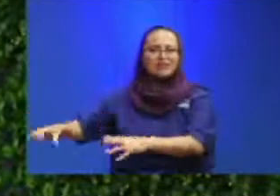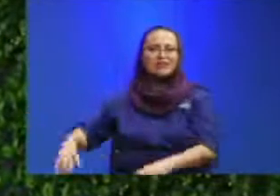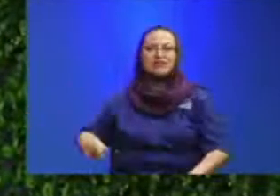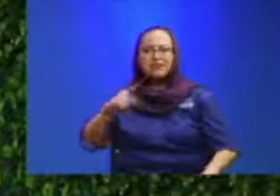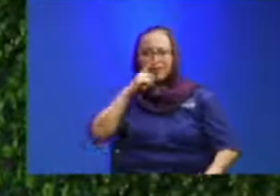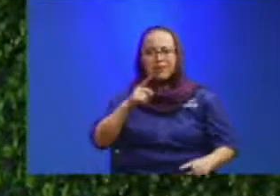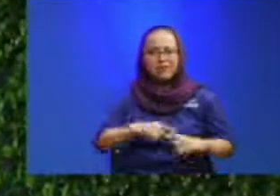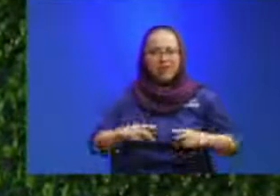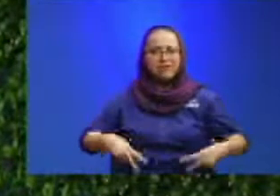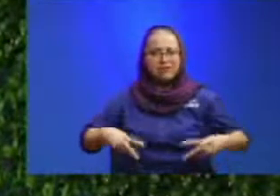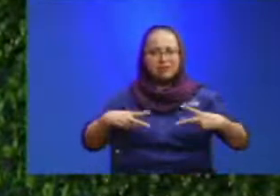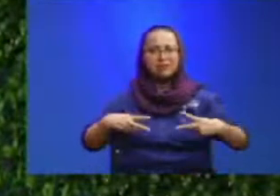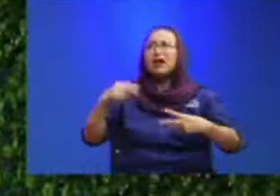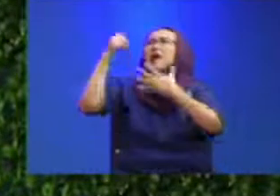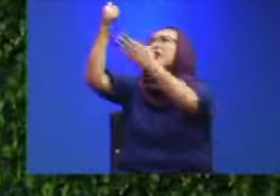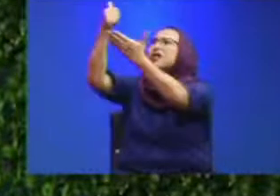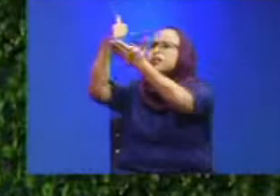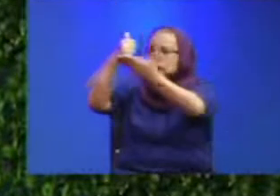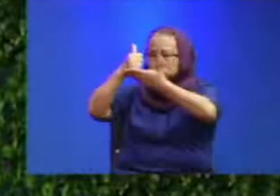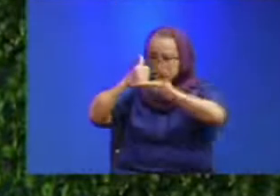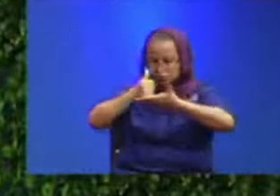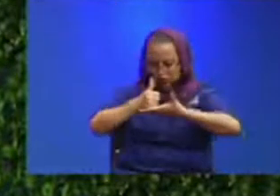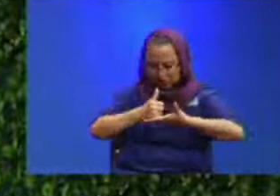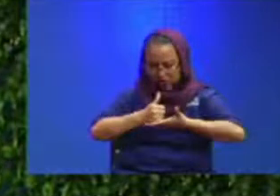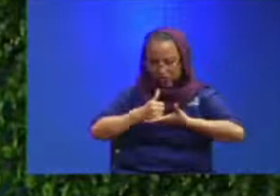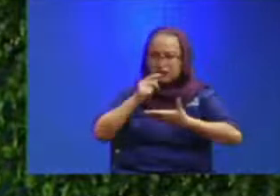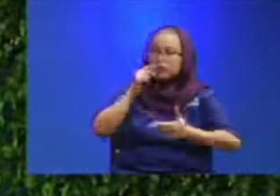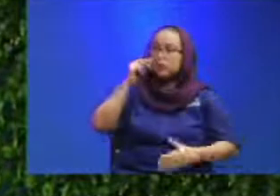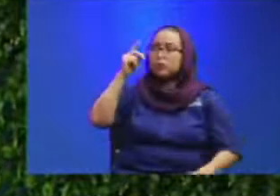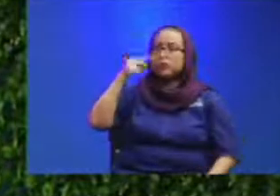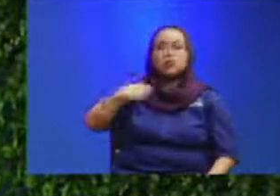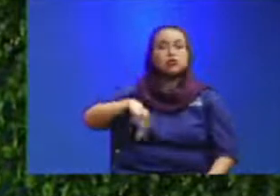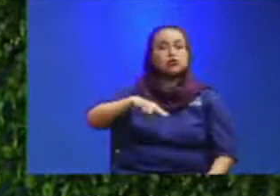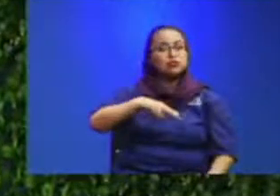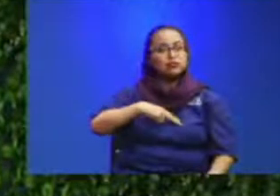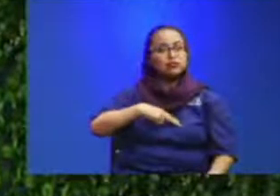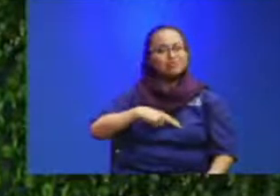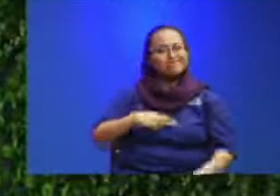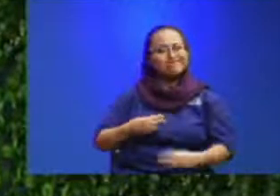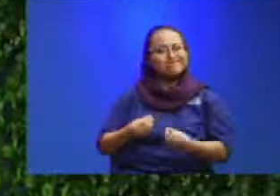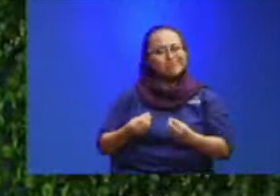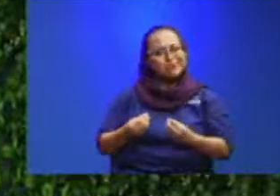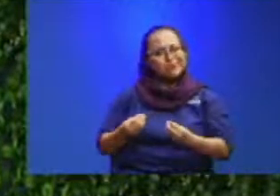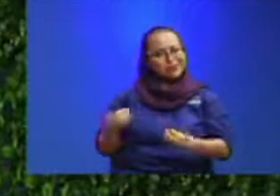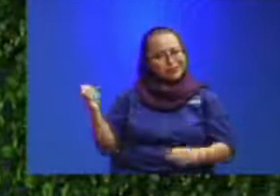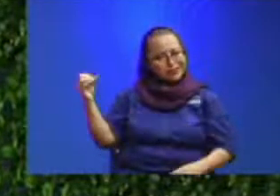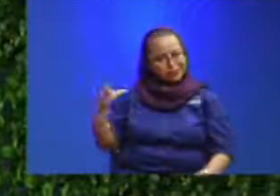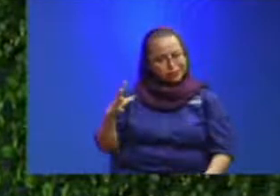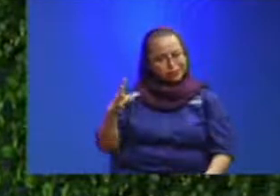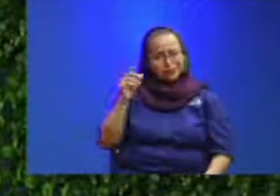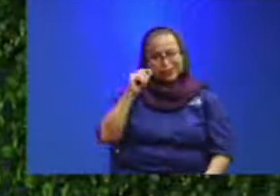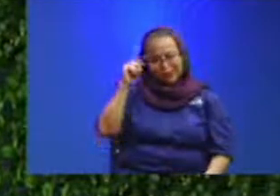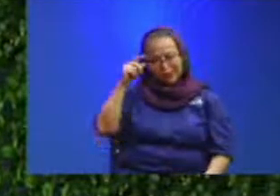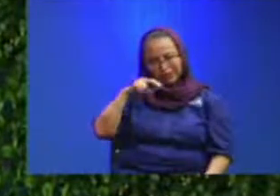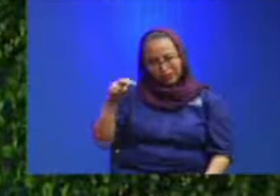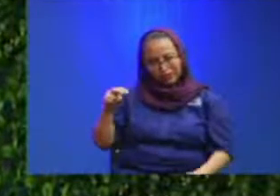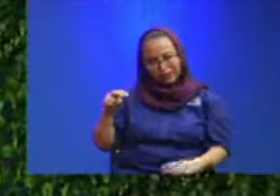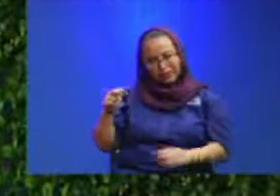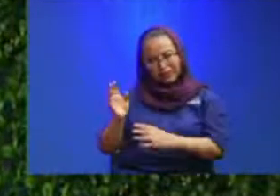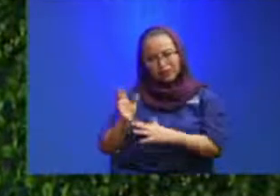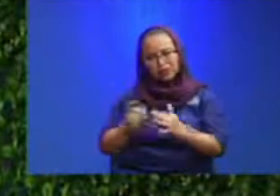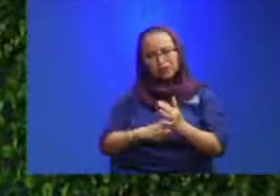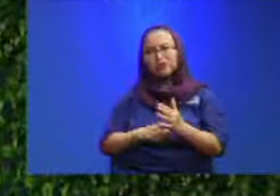vida ayúdanos señor para que nosotros seamos fructíferos en el nombre de jesús